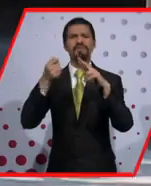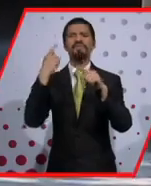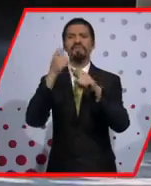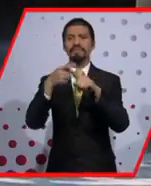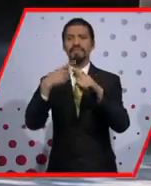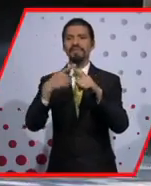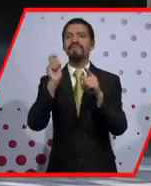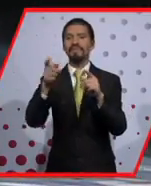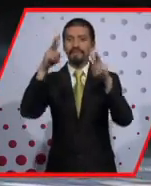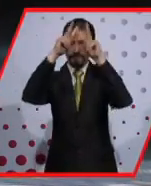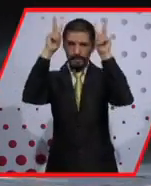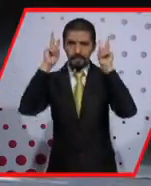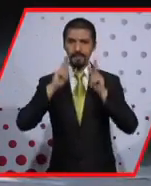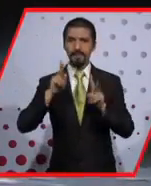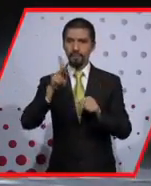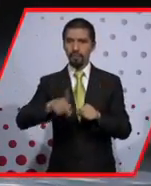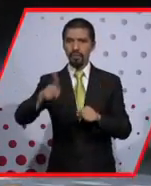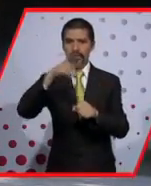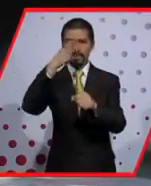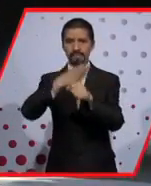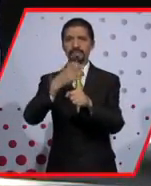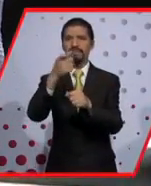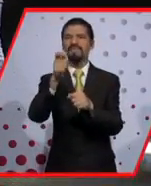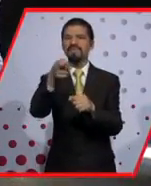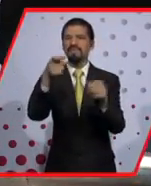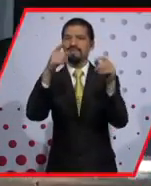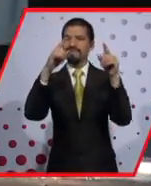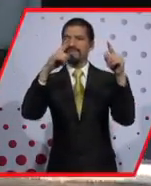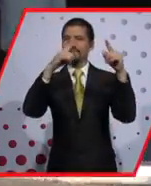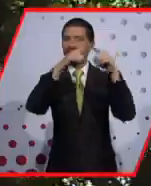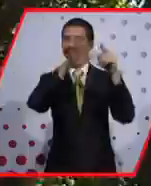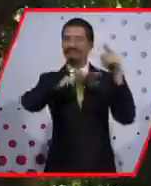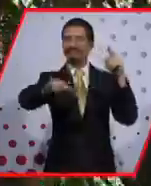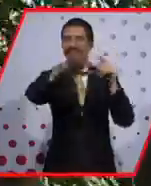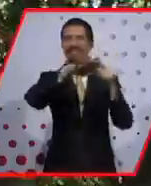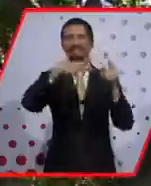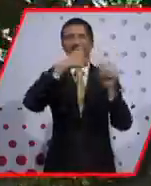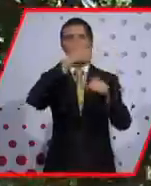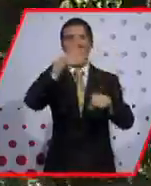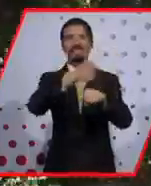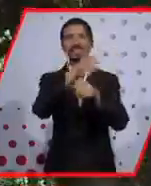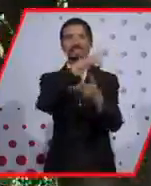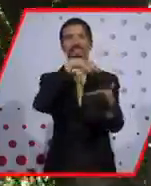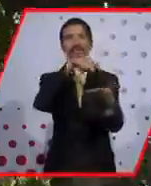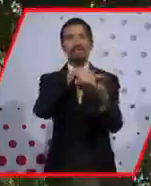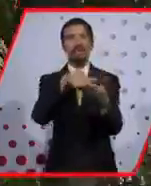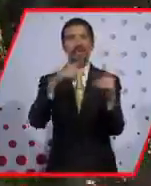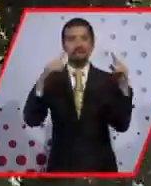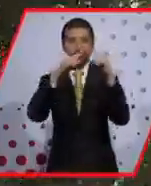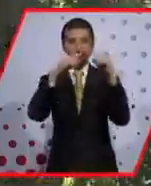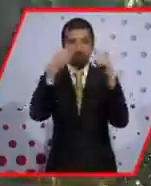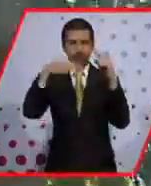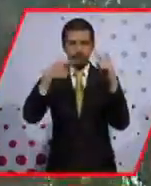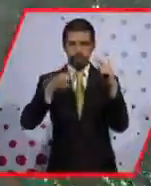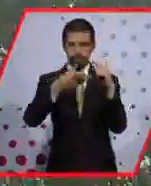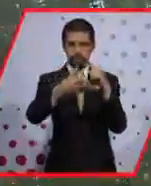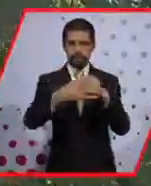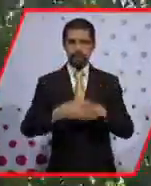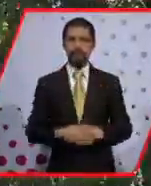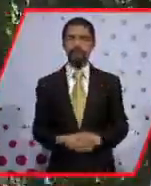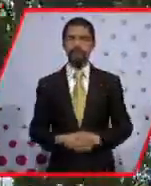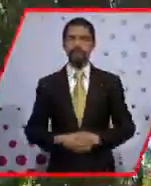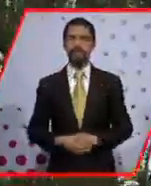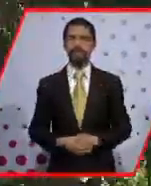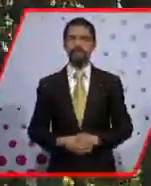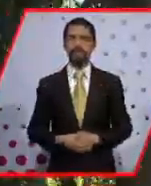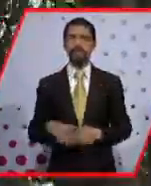la Virgen del Pueblito, imagen peregrina cuya casa permanente se encuentra en el santuario que lleva su nombre. Tenemos